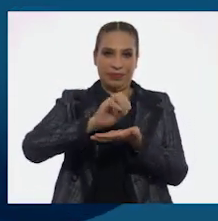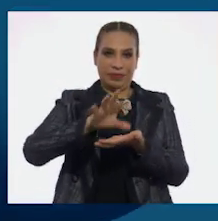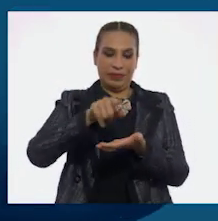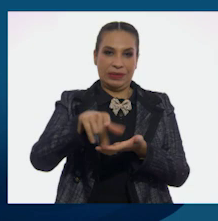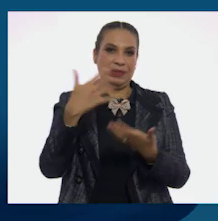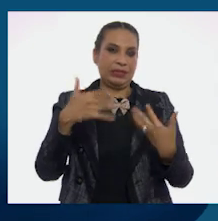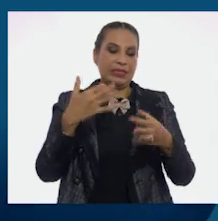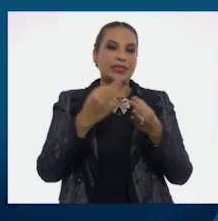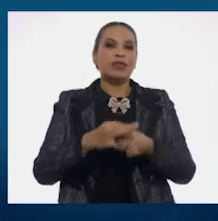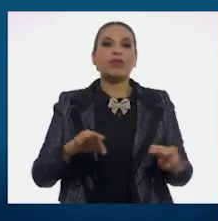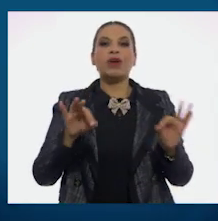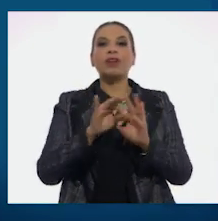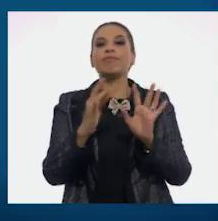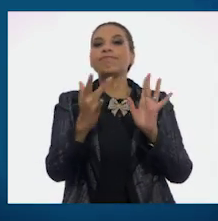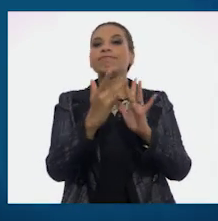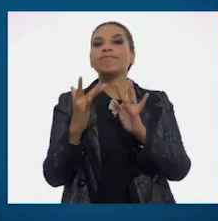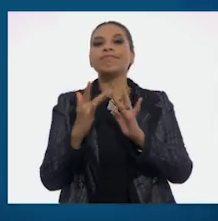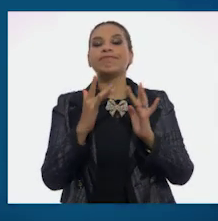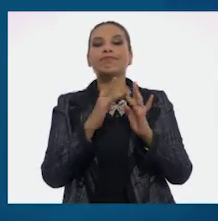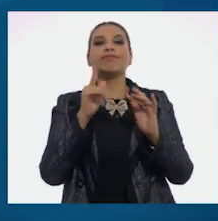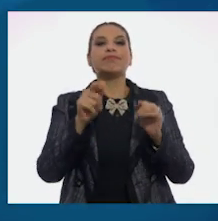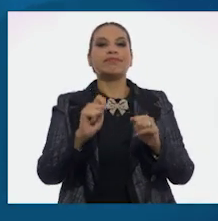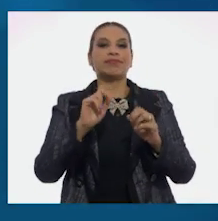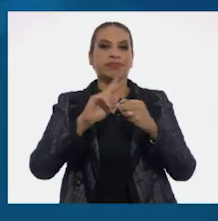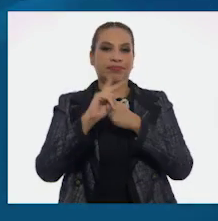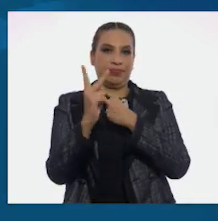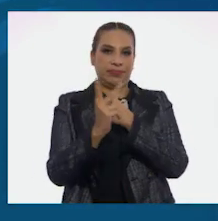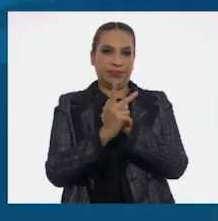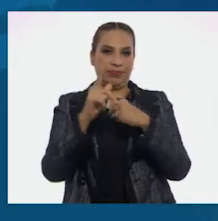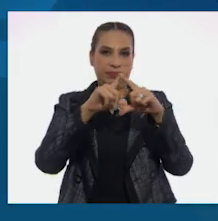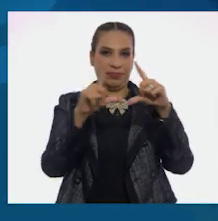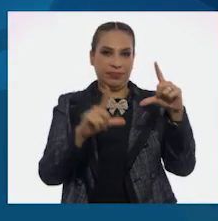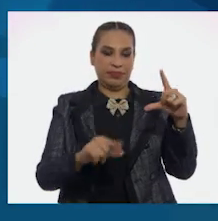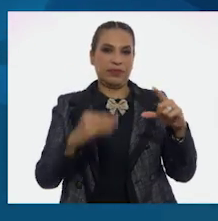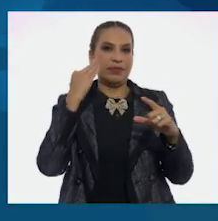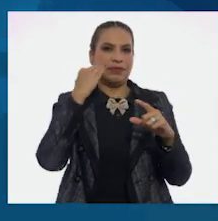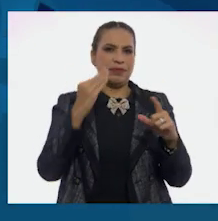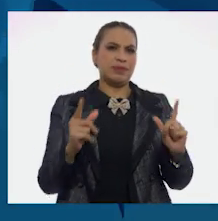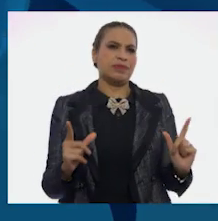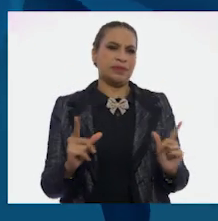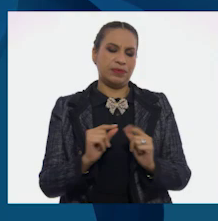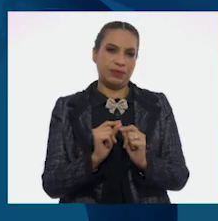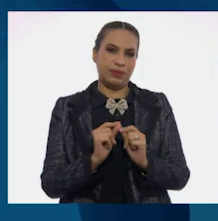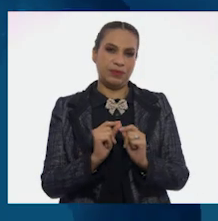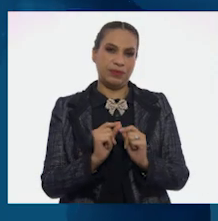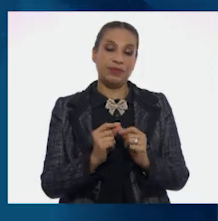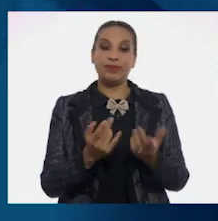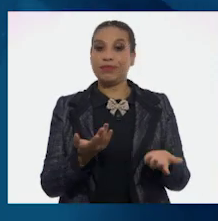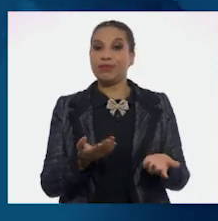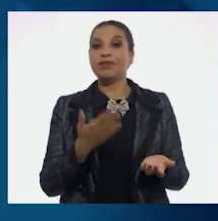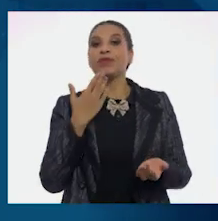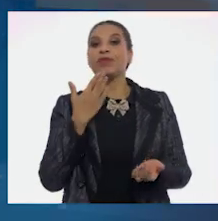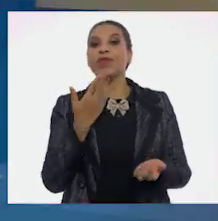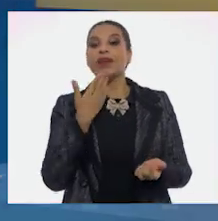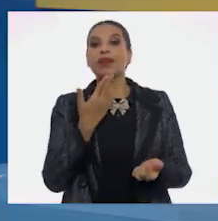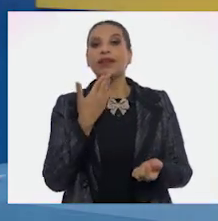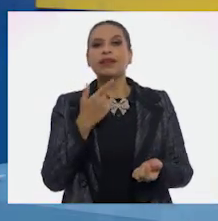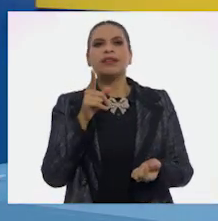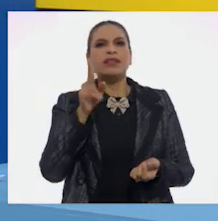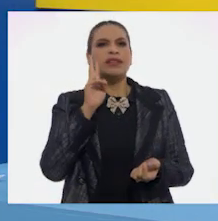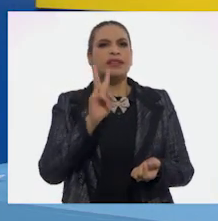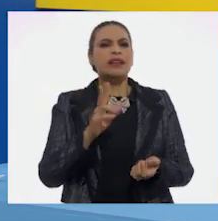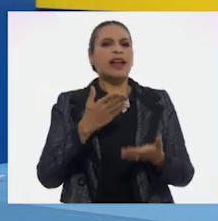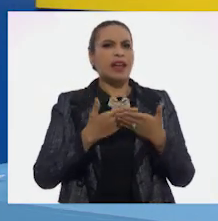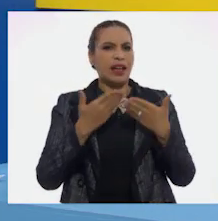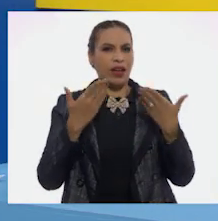importantes porque conectaron al país en un tiempo mucho más corto. Sí, muy bien. ¿Qué les parece